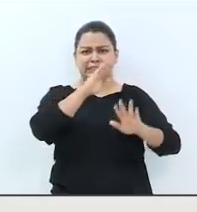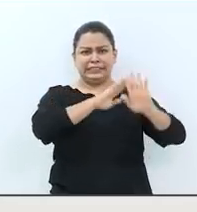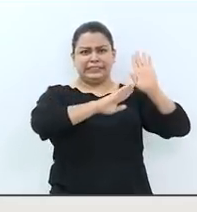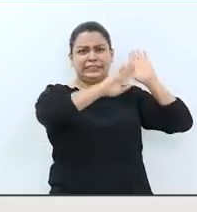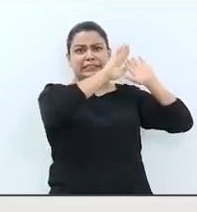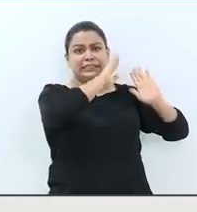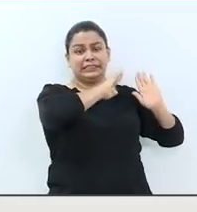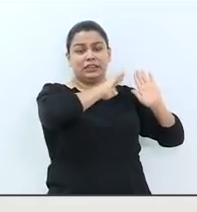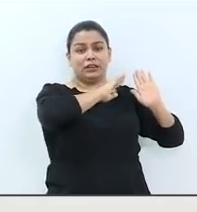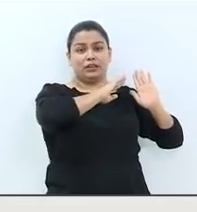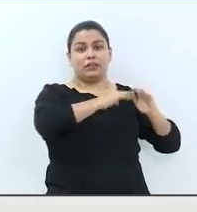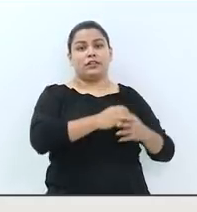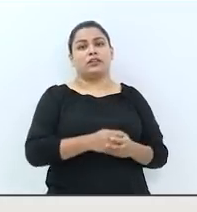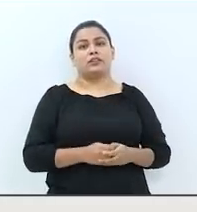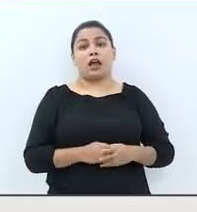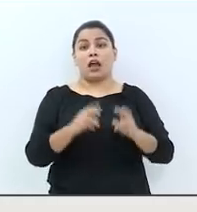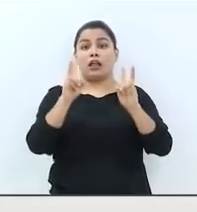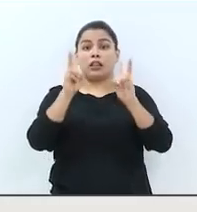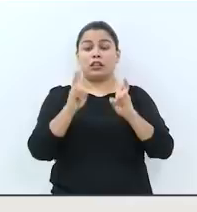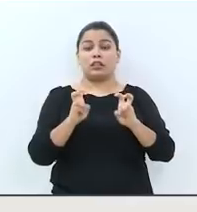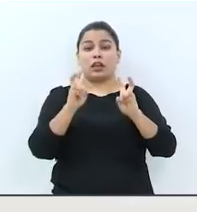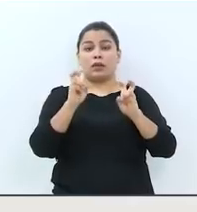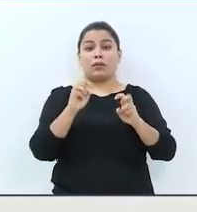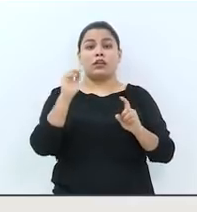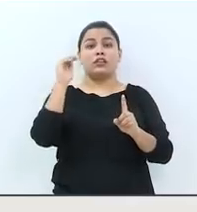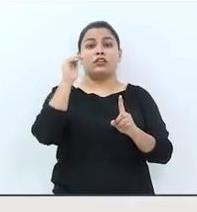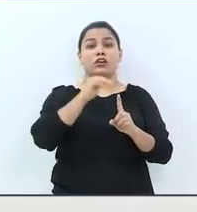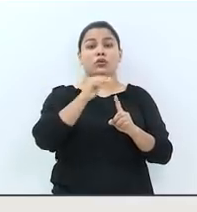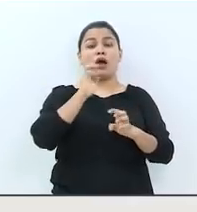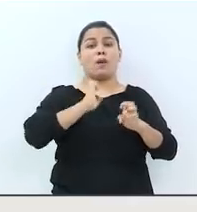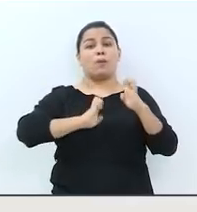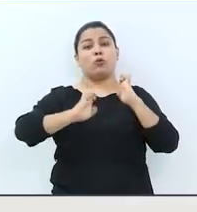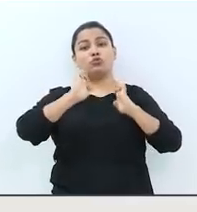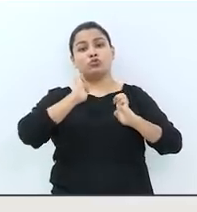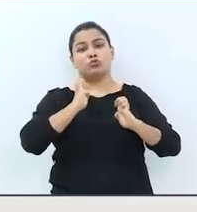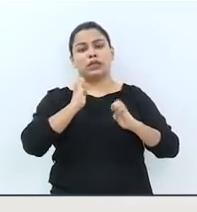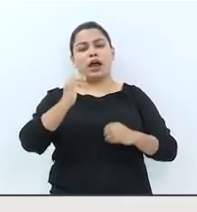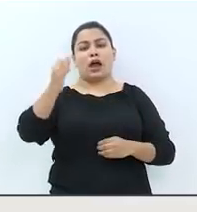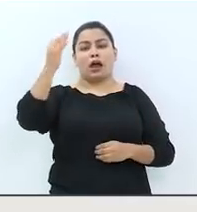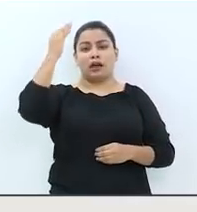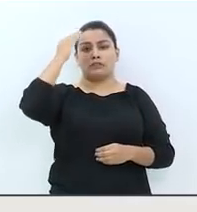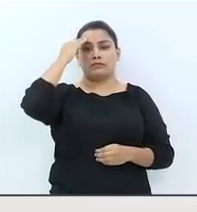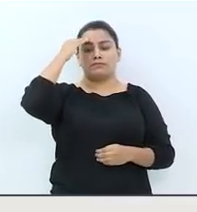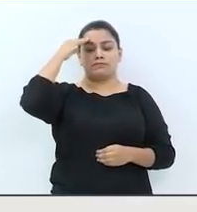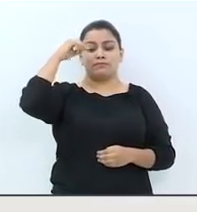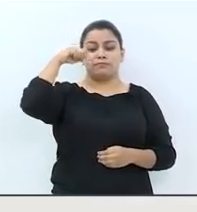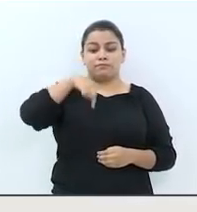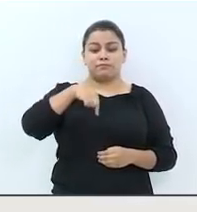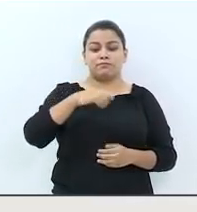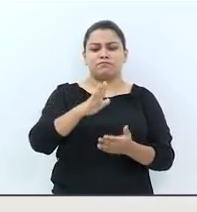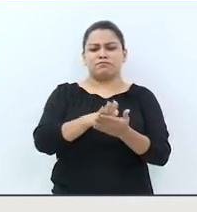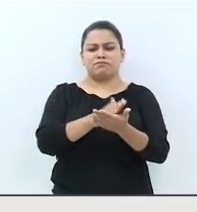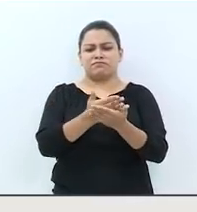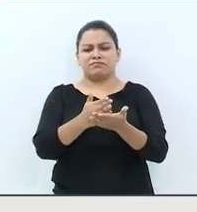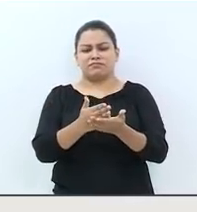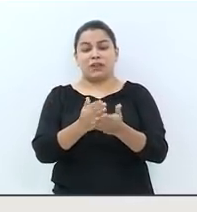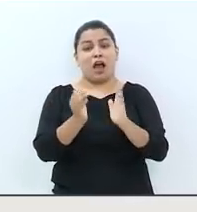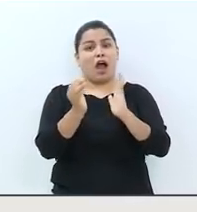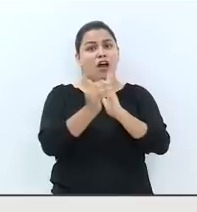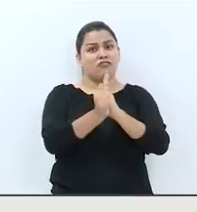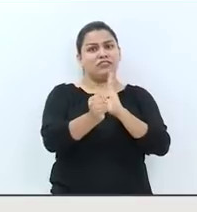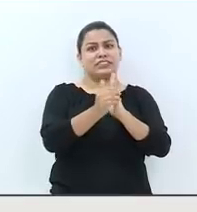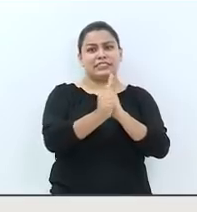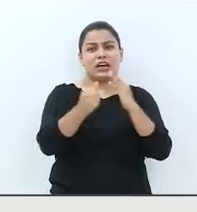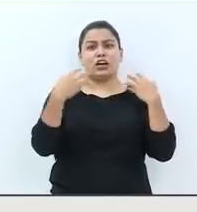pues debemos, es el tema y el marco de la educación emocional y saber que ahora en este espacio vamos a compartir sobre habilidades